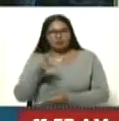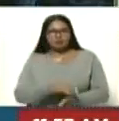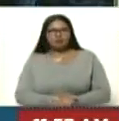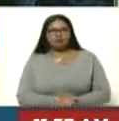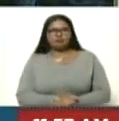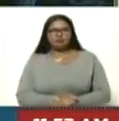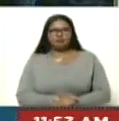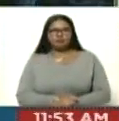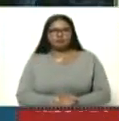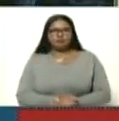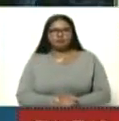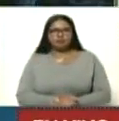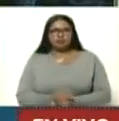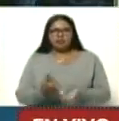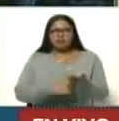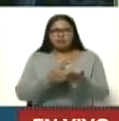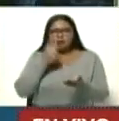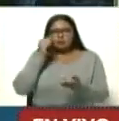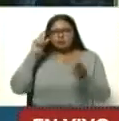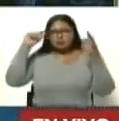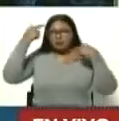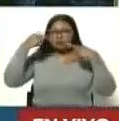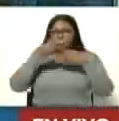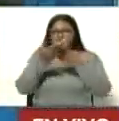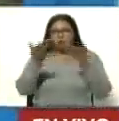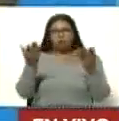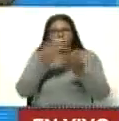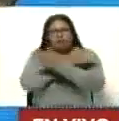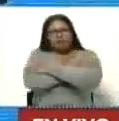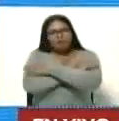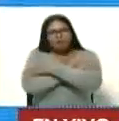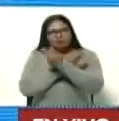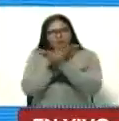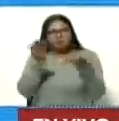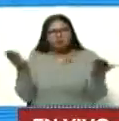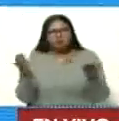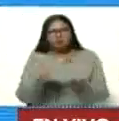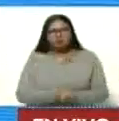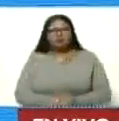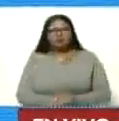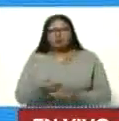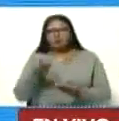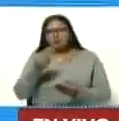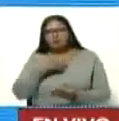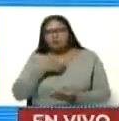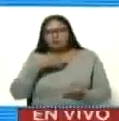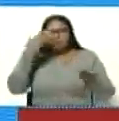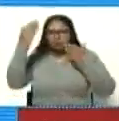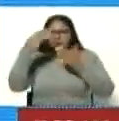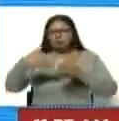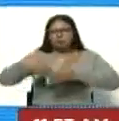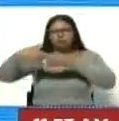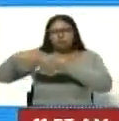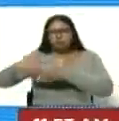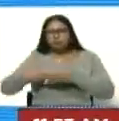Adán, Tania, Grecia, a todos y a todas, les debo un abrazo a los que no saludé